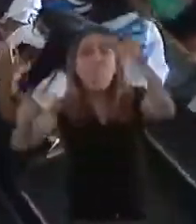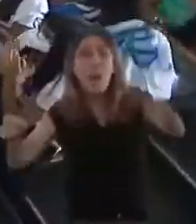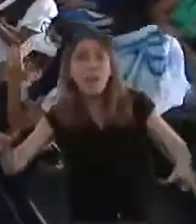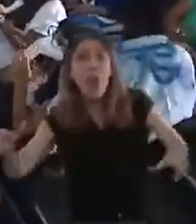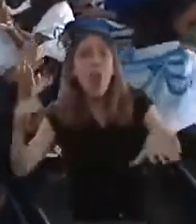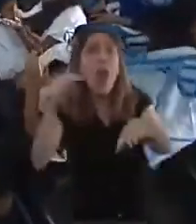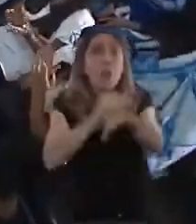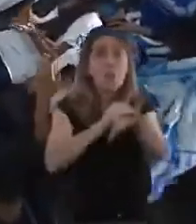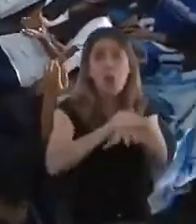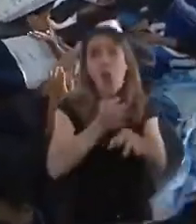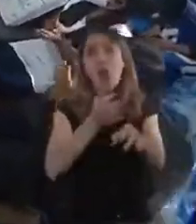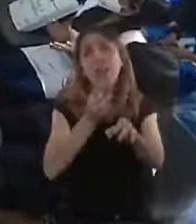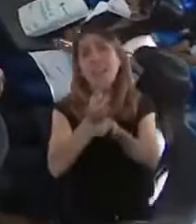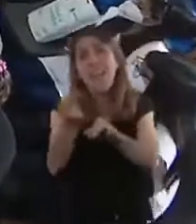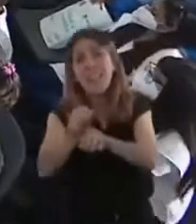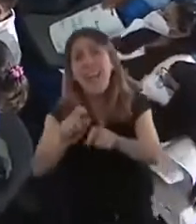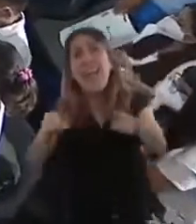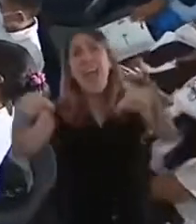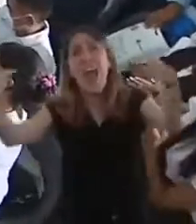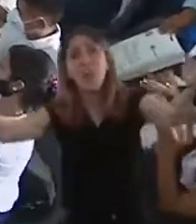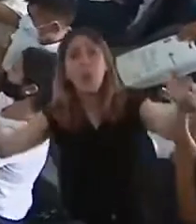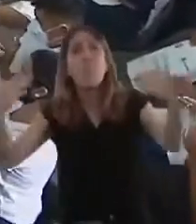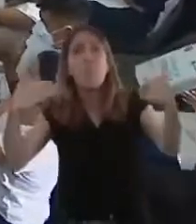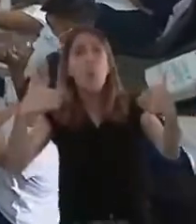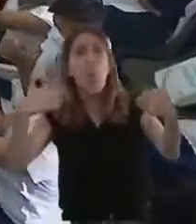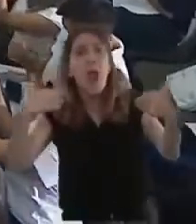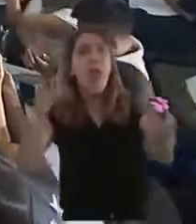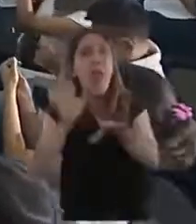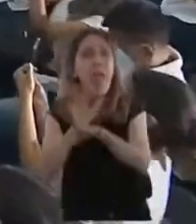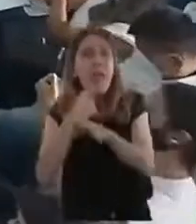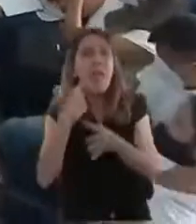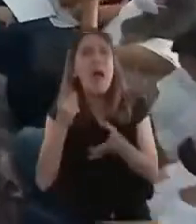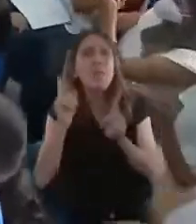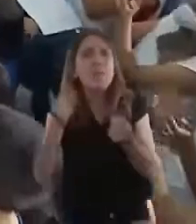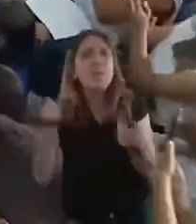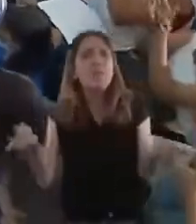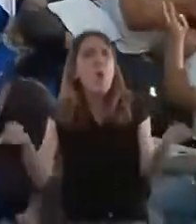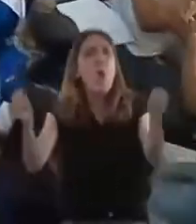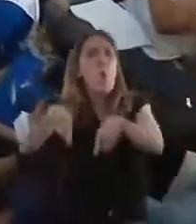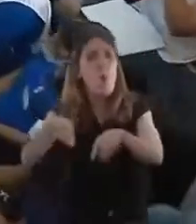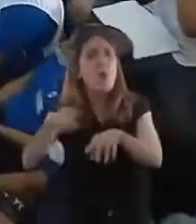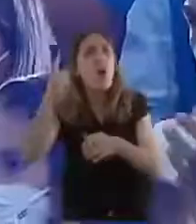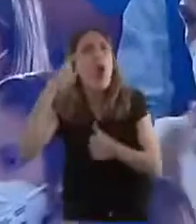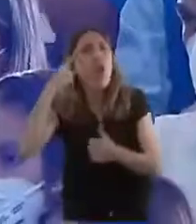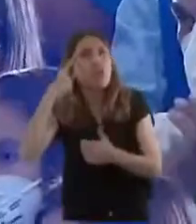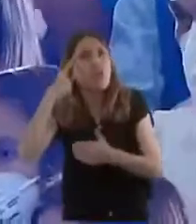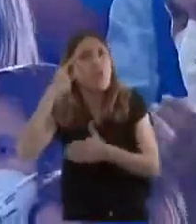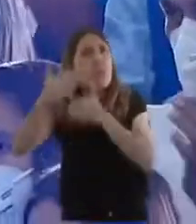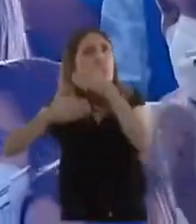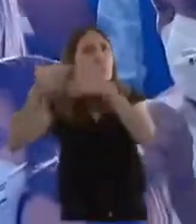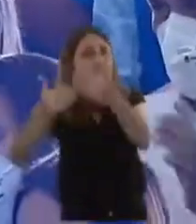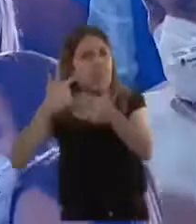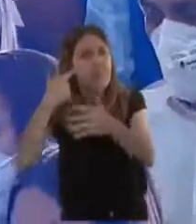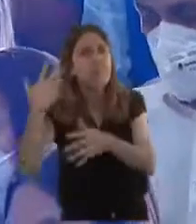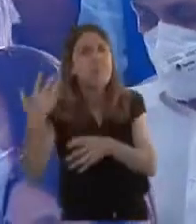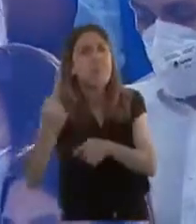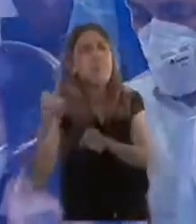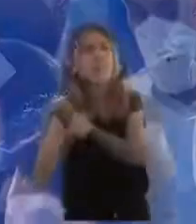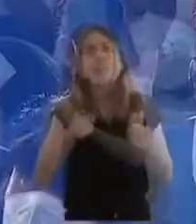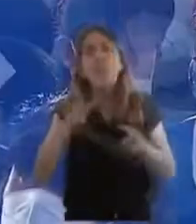trabajadoras de la educación popular para que puedan mejorar sus condiciones de conocimiento y sus condiciones laborales también.